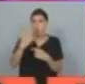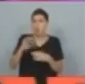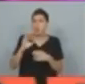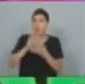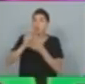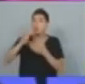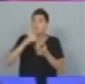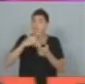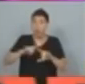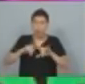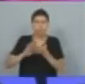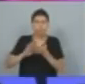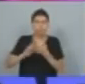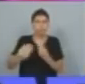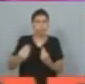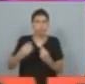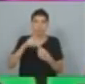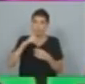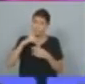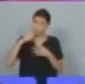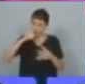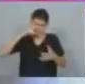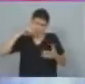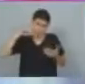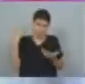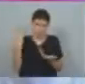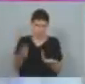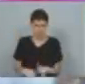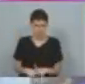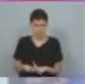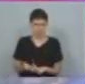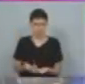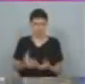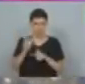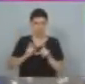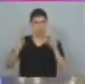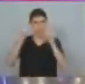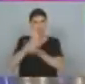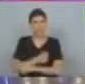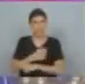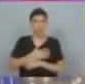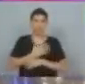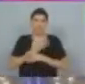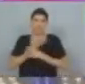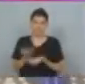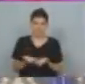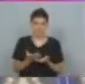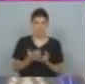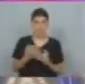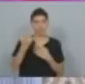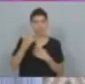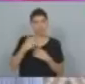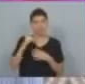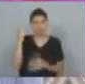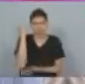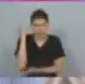espectáculo este verano es una refrescante ola de vergüenza ajena. Gente con problemas afectivos. Los artistas